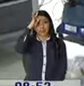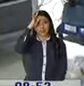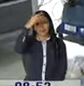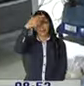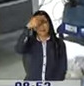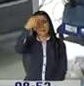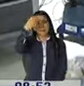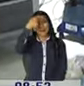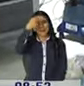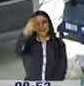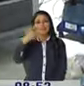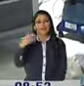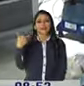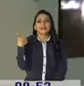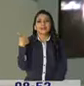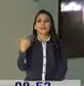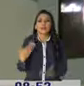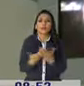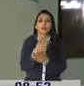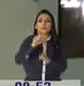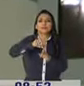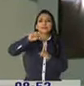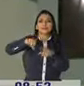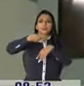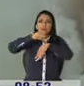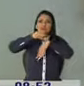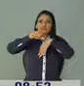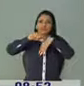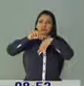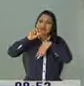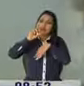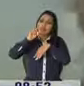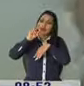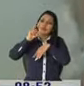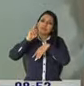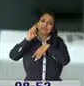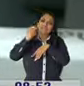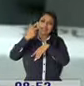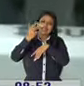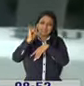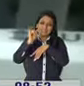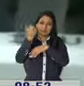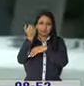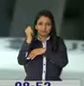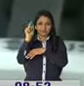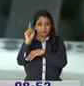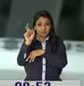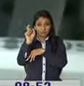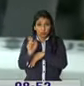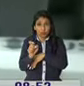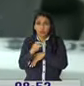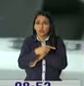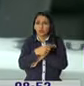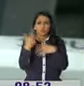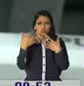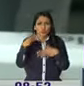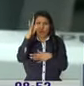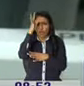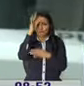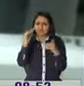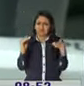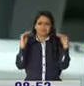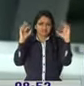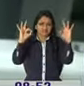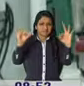un sistema quirúrgico de primera. Se trata del denominado Da Vinci SI, el cual ha permitido poner a esta casa de salud a la